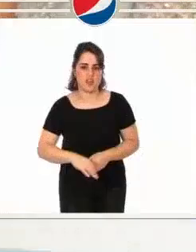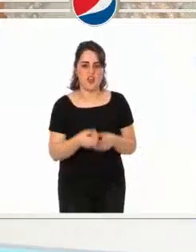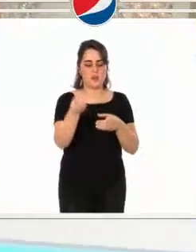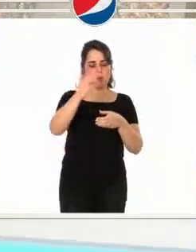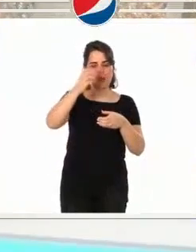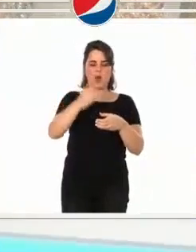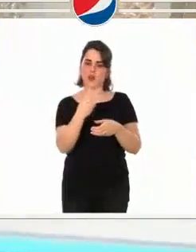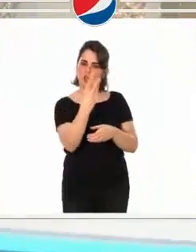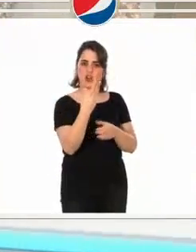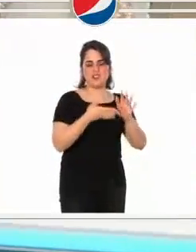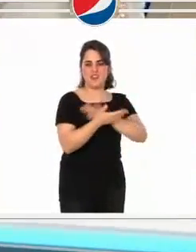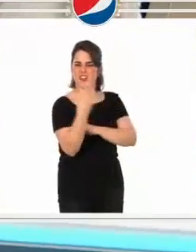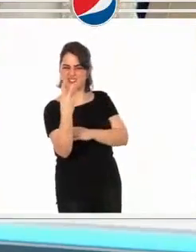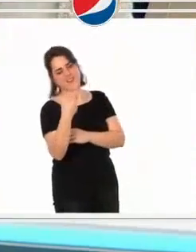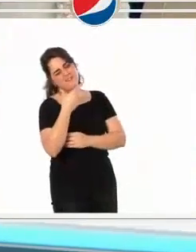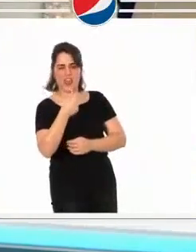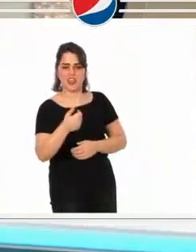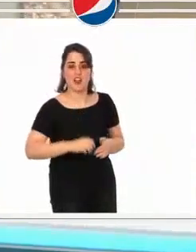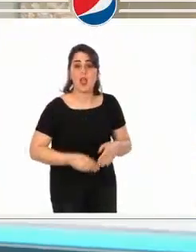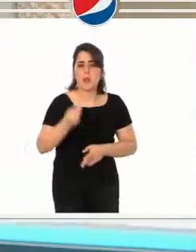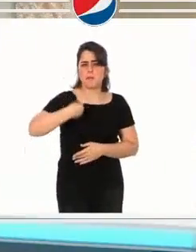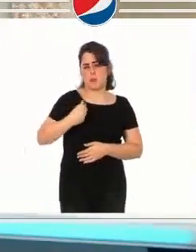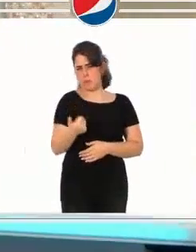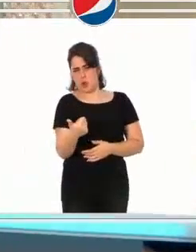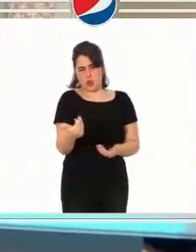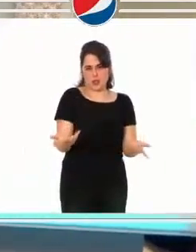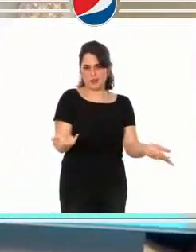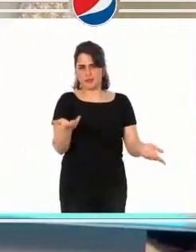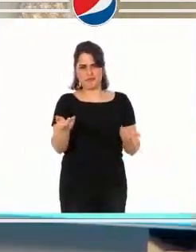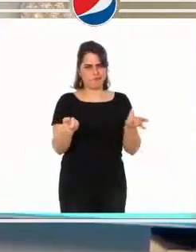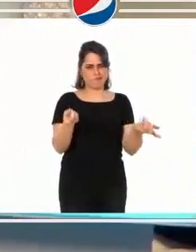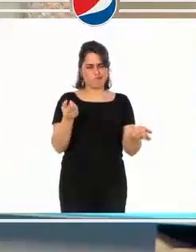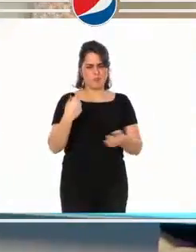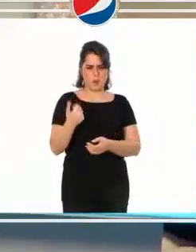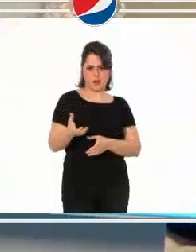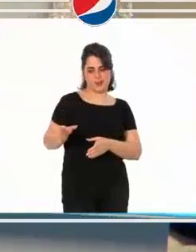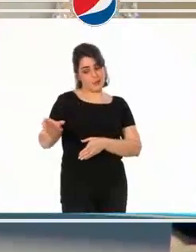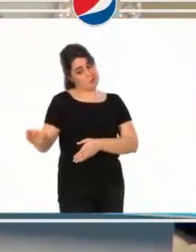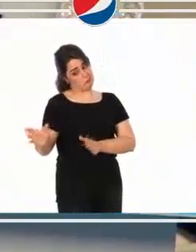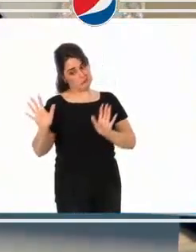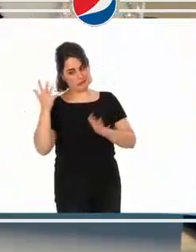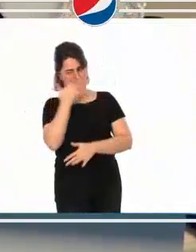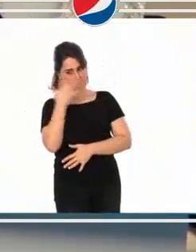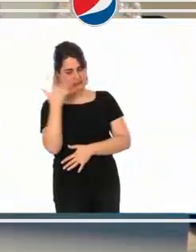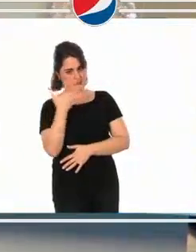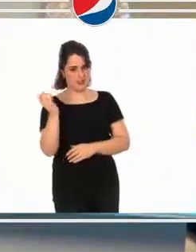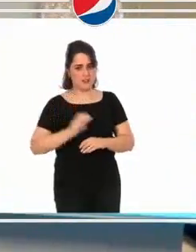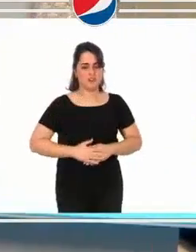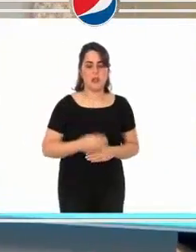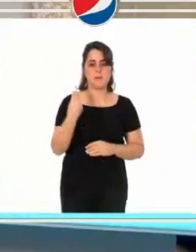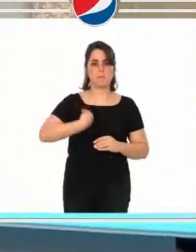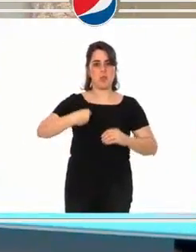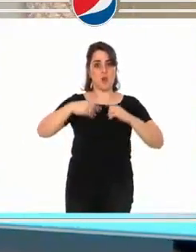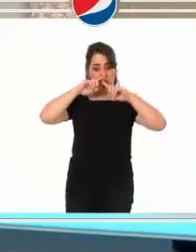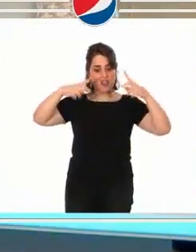modo fácil, ¿no? Como era aquello. Chicos, no me caes. No, pero bueno, un poquito… Hombre, no, no, te lo dejo aquí. Un poquito… Bien, bueno, para terminar el año de forma loca y